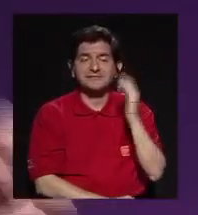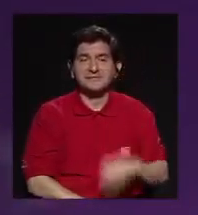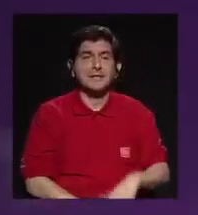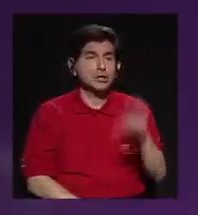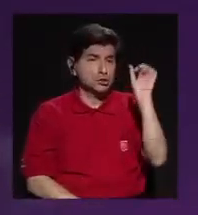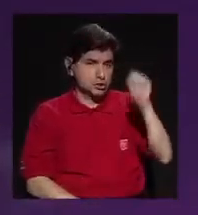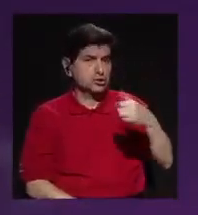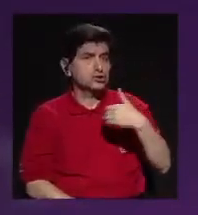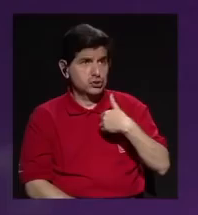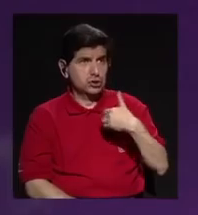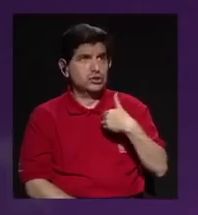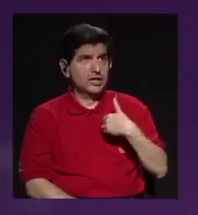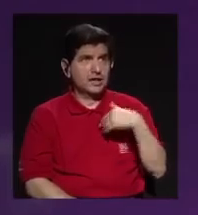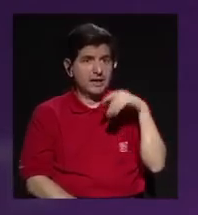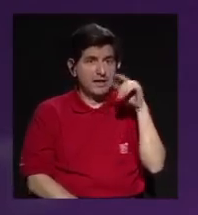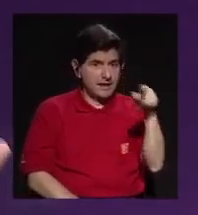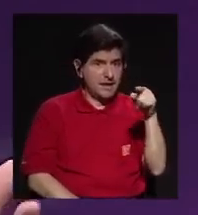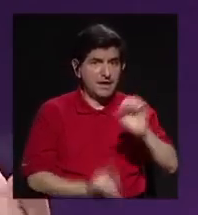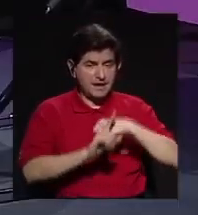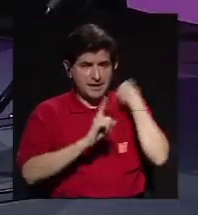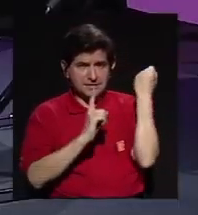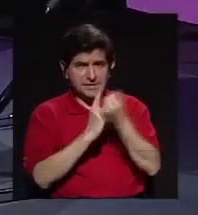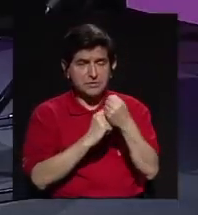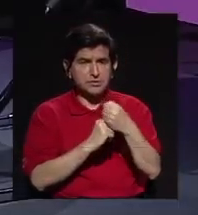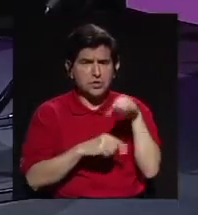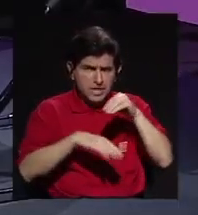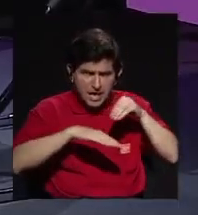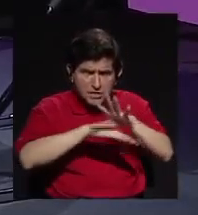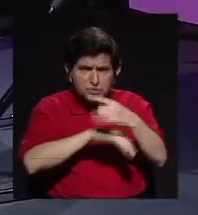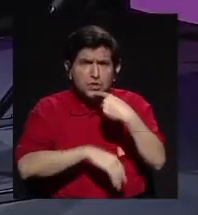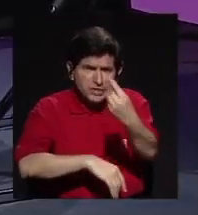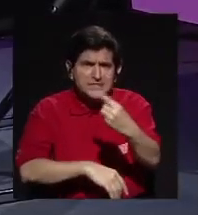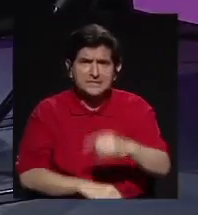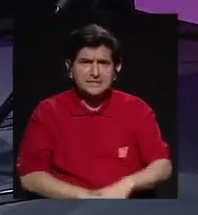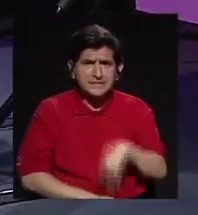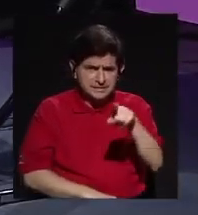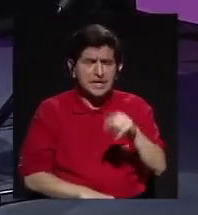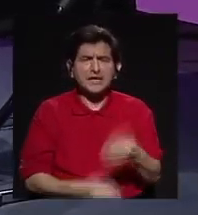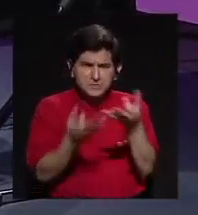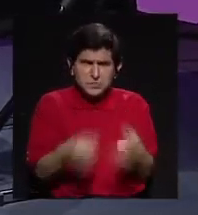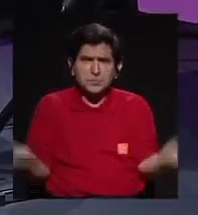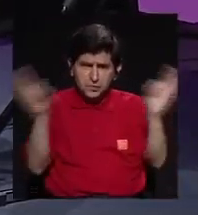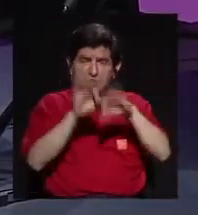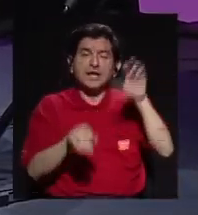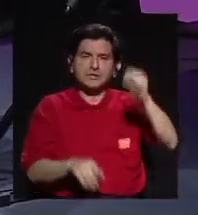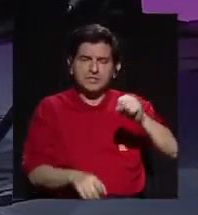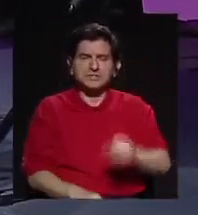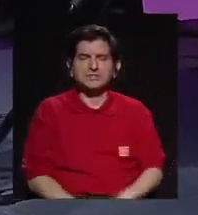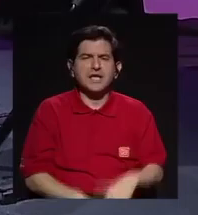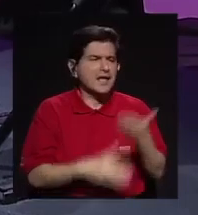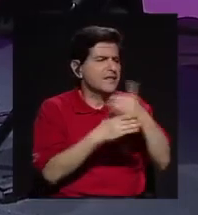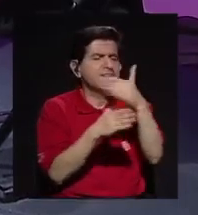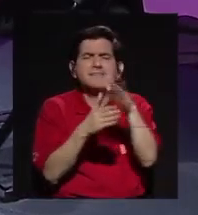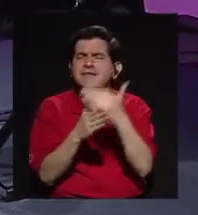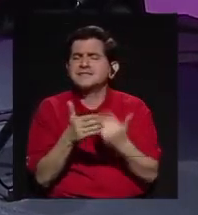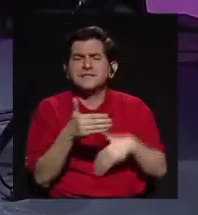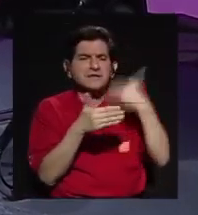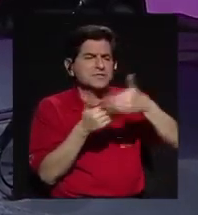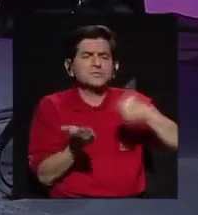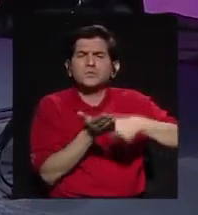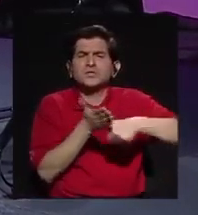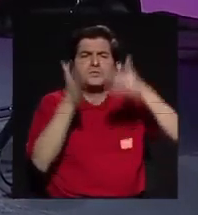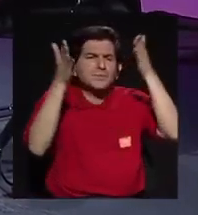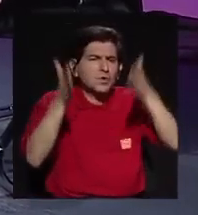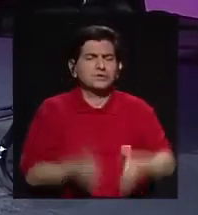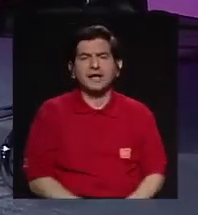hubo, digamos, en esa cuestión. Que eso de la pesó división, más, es lo que estás diciendo, que eso pesó mucho, claro, más. Claro, evidentemente, cómo se distribuyeron luego las y los